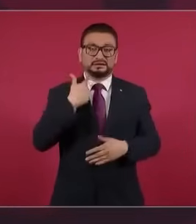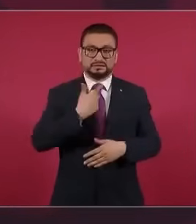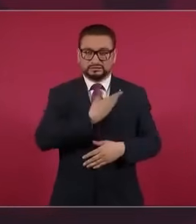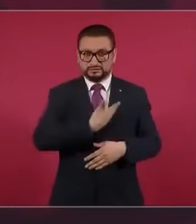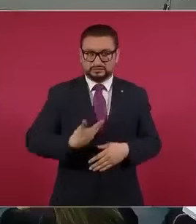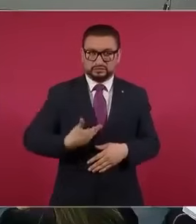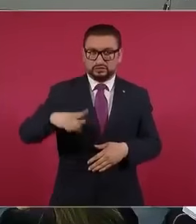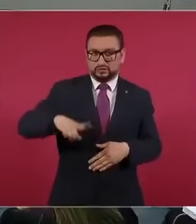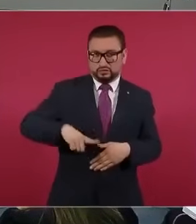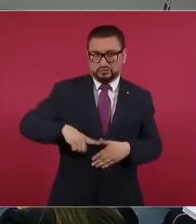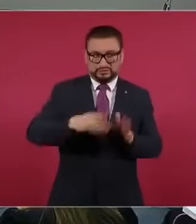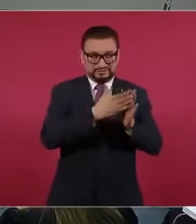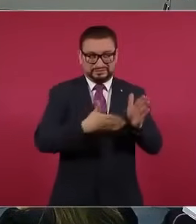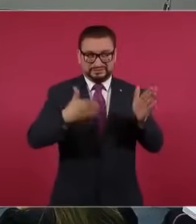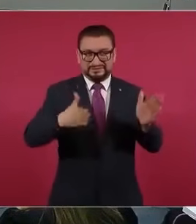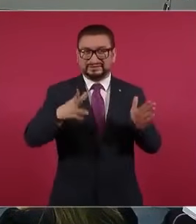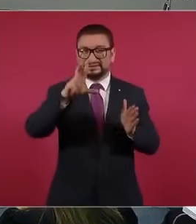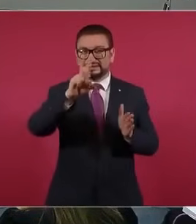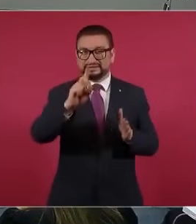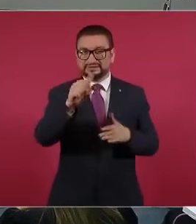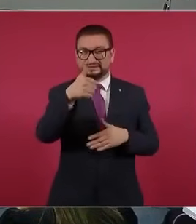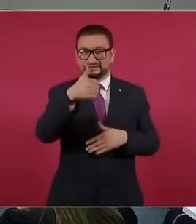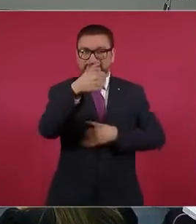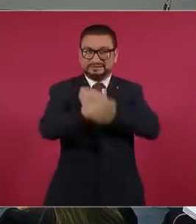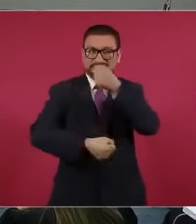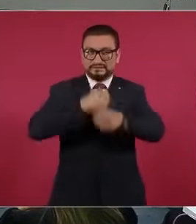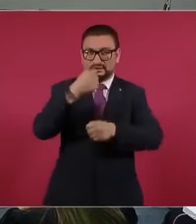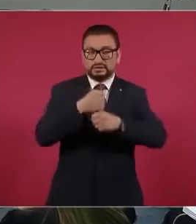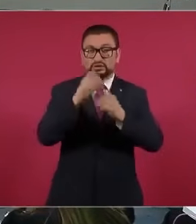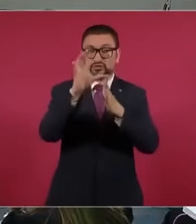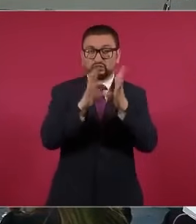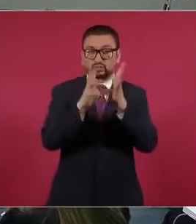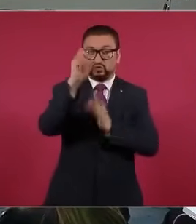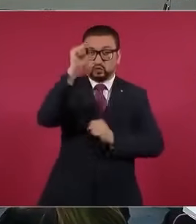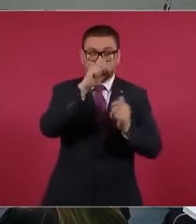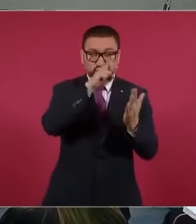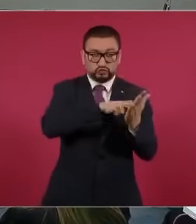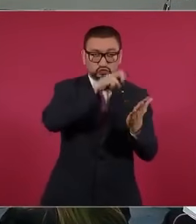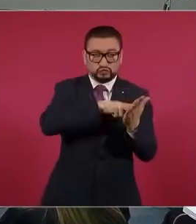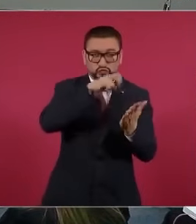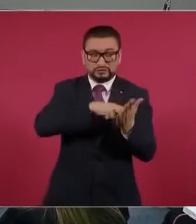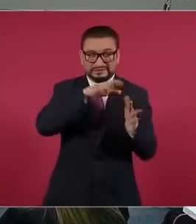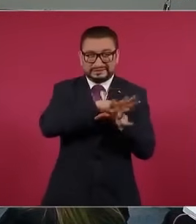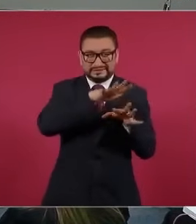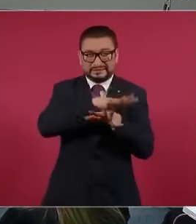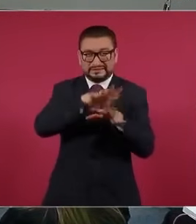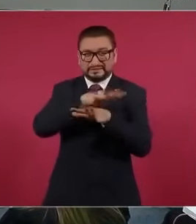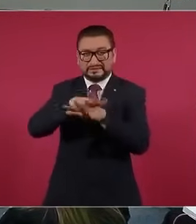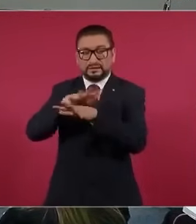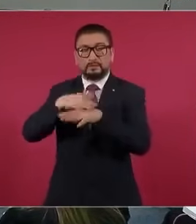que duró el periodo neoliberal, todas las reformas fueron en contra del pueblo de México.